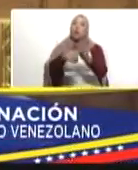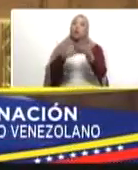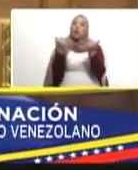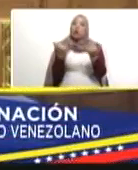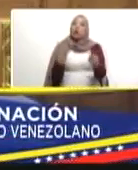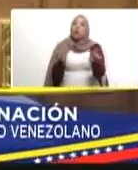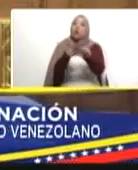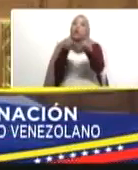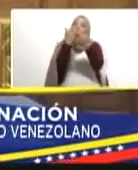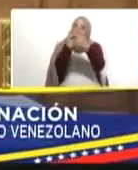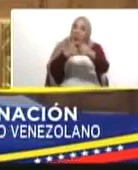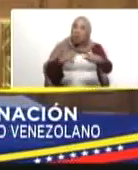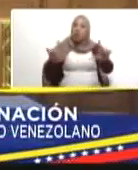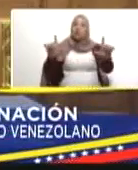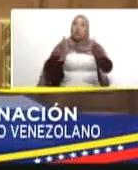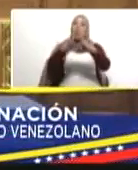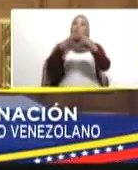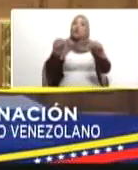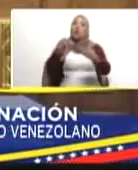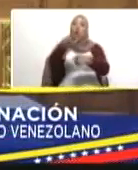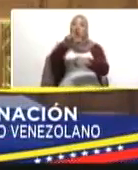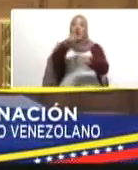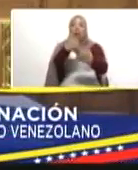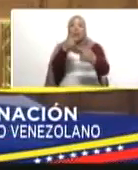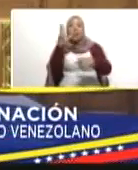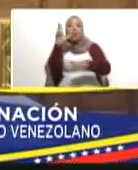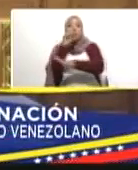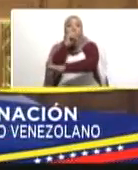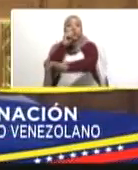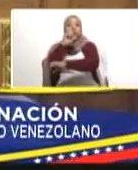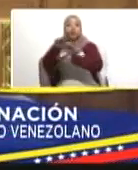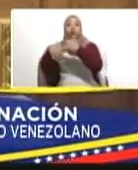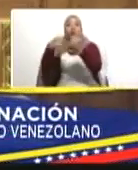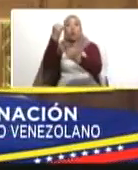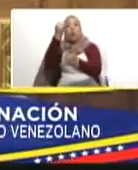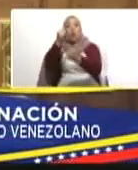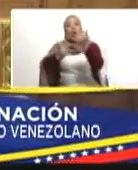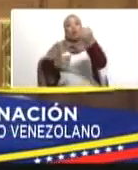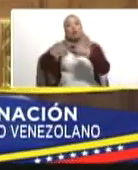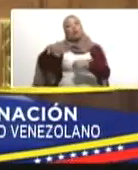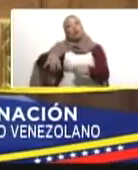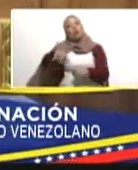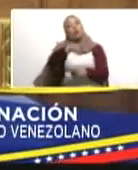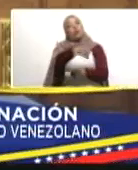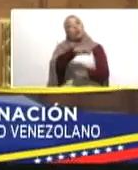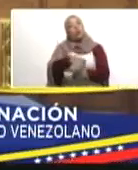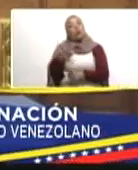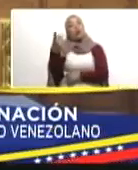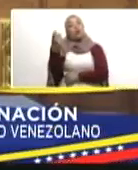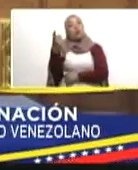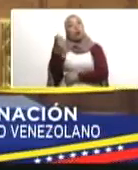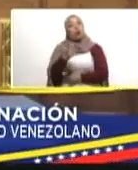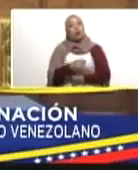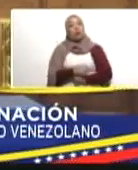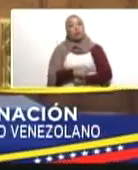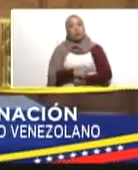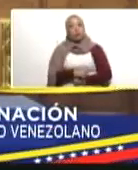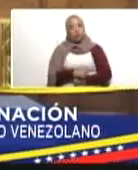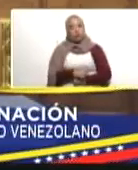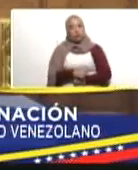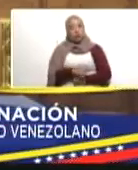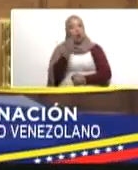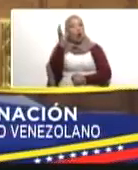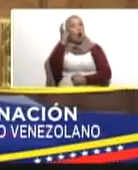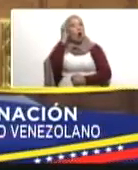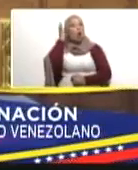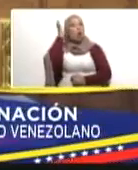seguir liberando todo el territorio del país hasta el último palmo y todavía falta estoy consciente